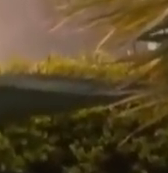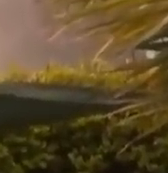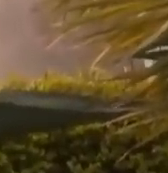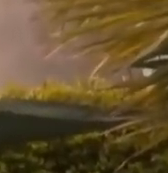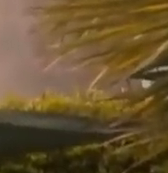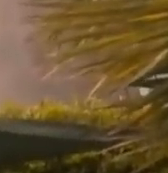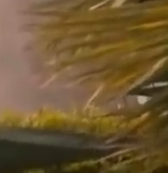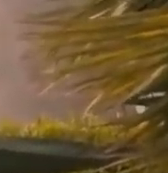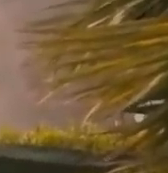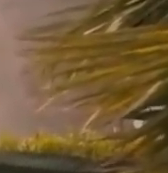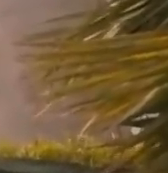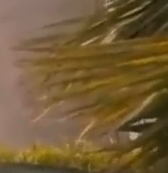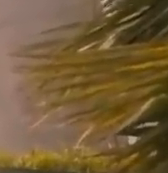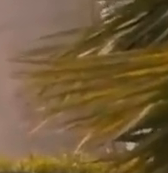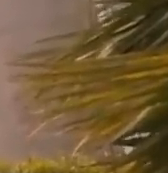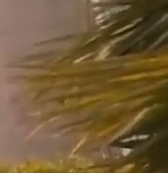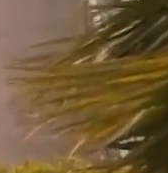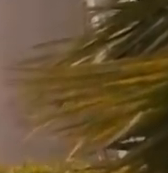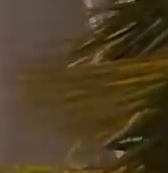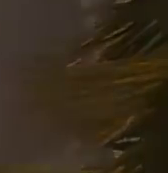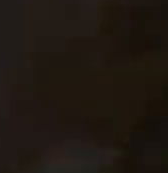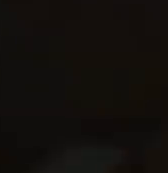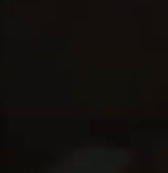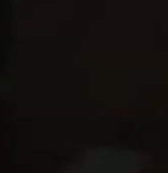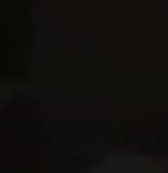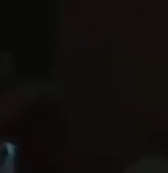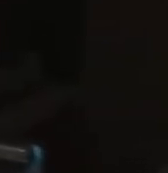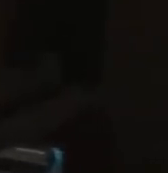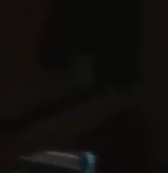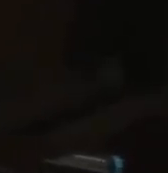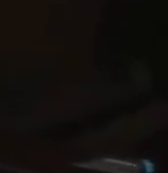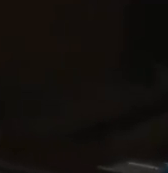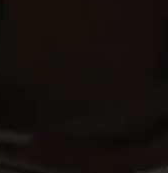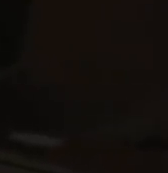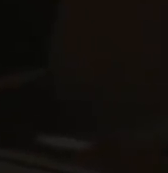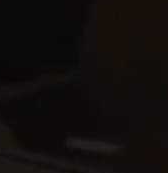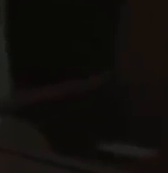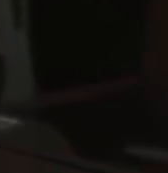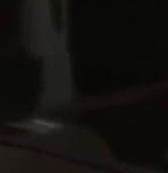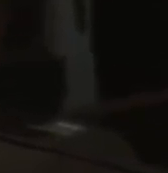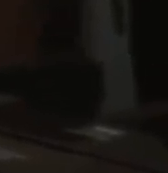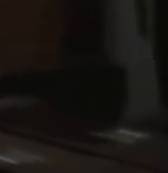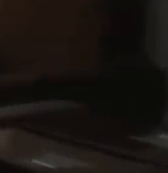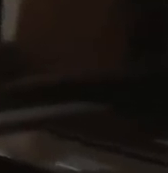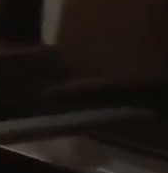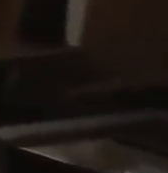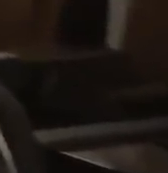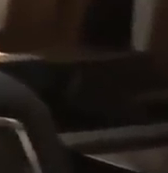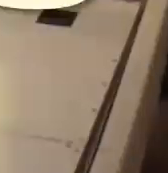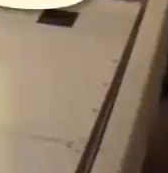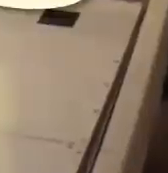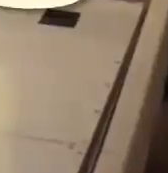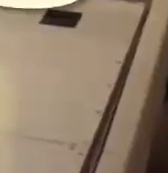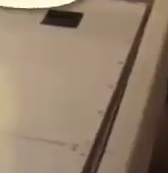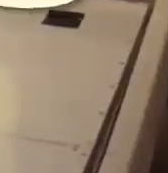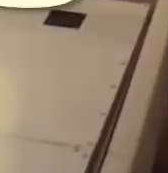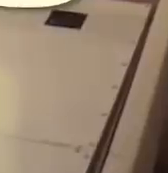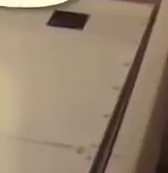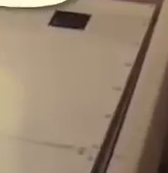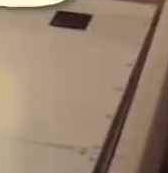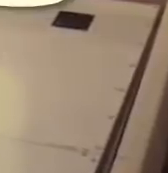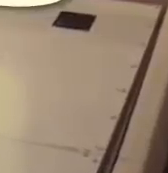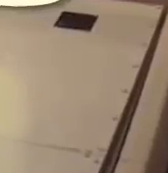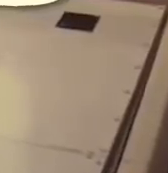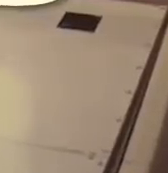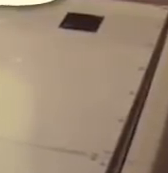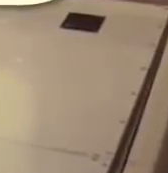Servicios Públicos, Banobras, formalizó el acuerdo específico de colaboración para que la Oficina de las Naciones Unidas de